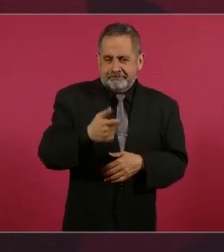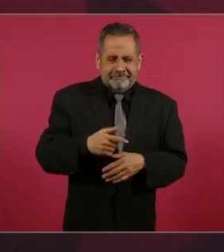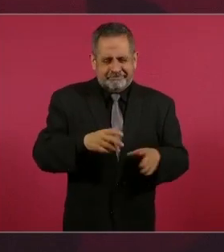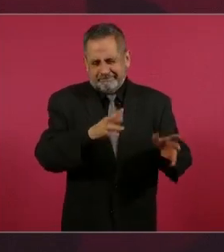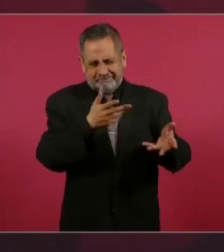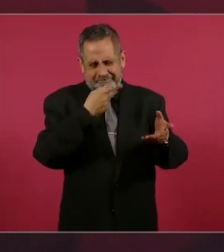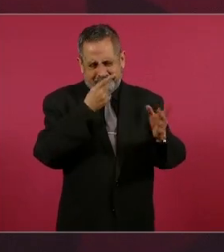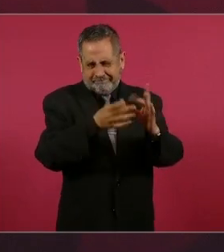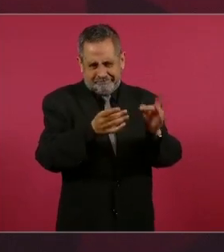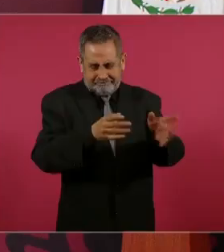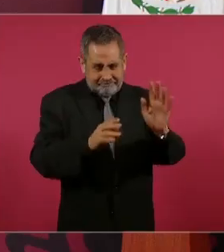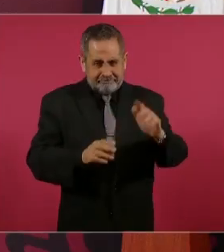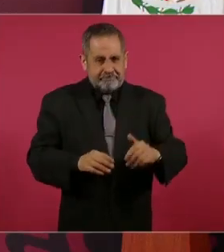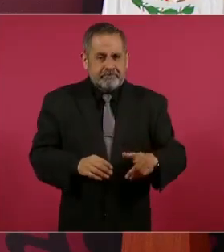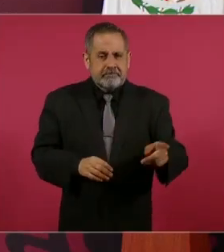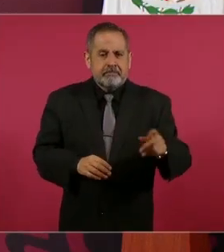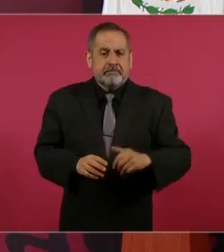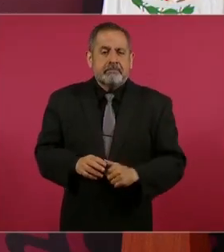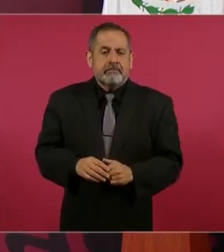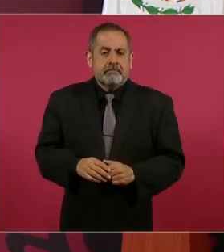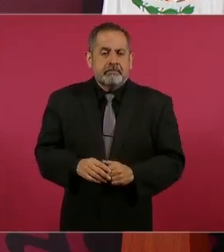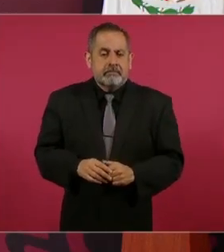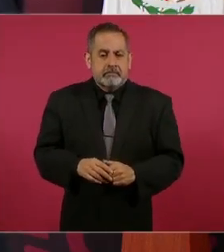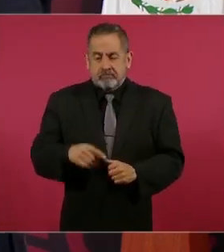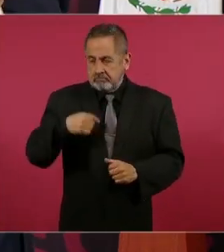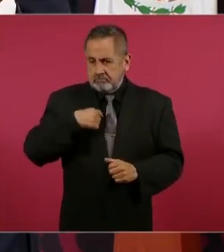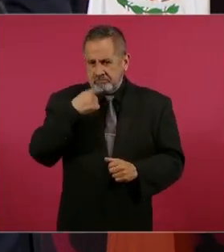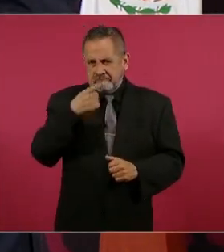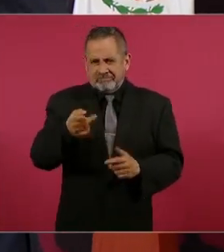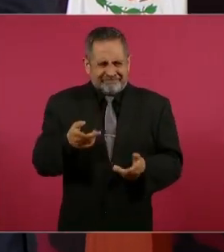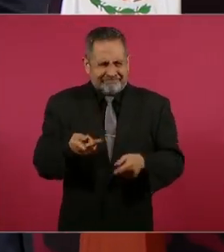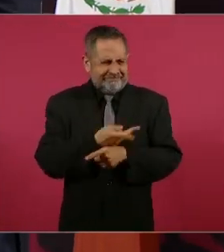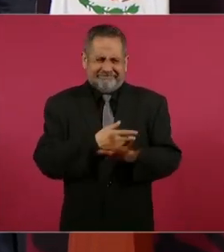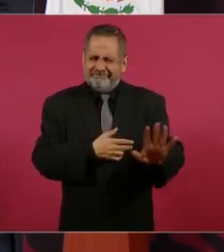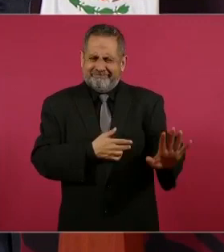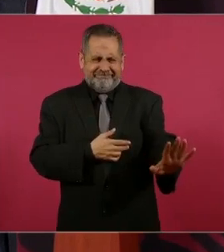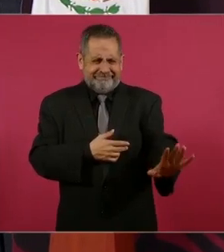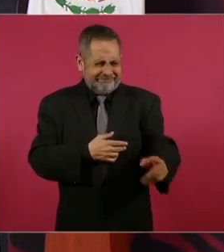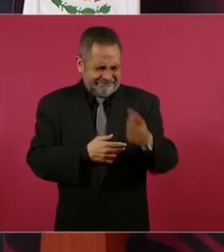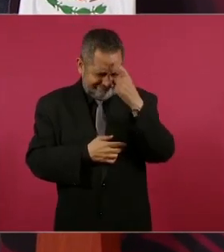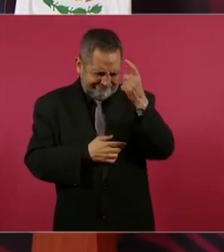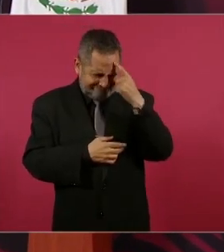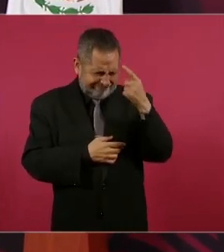Palabras más, palabras menos. Yo digo aquí, ¿qué le pasa